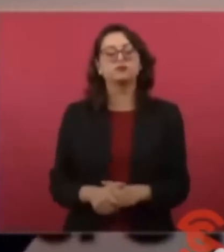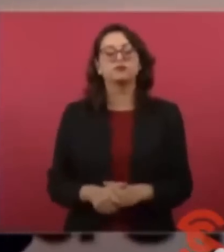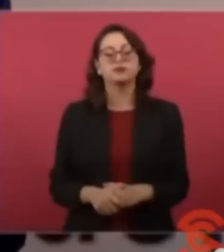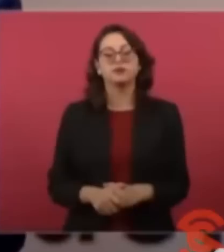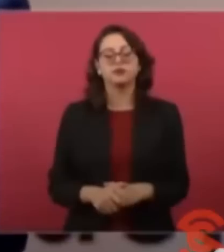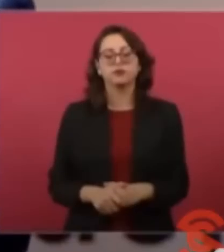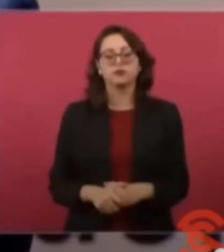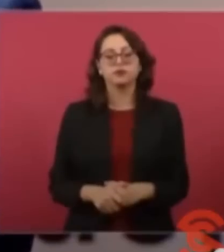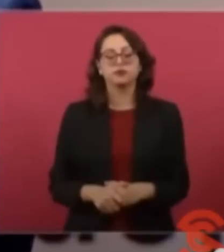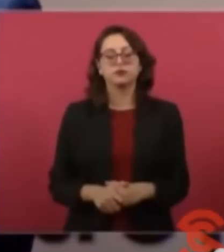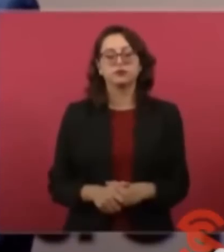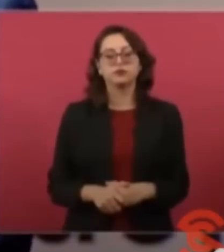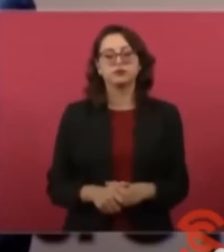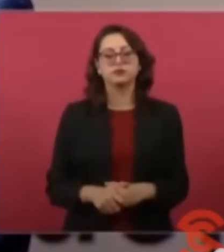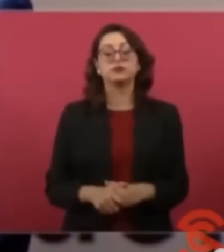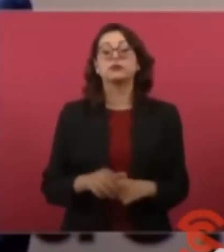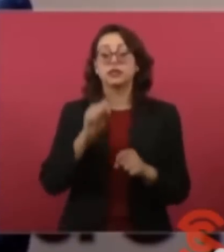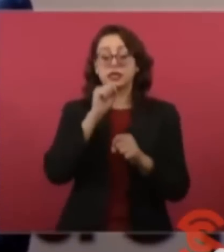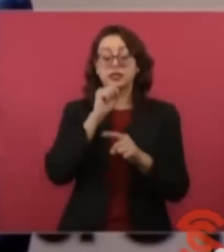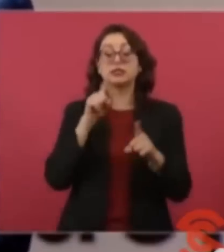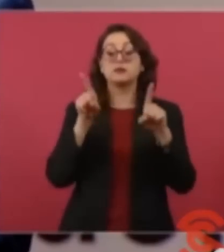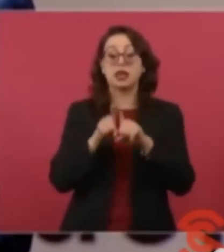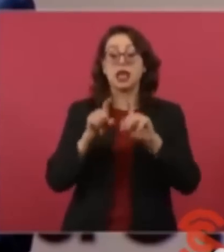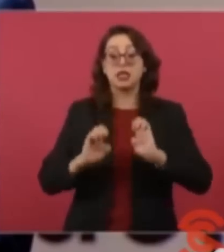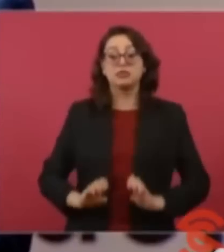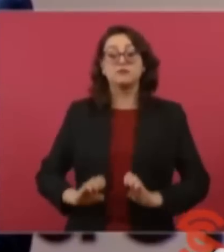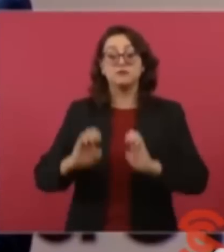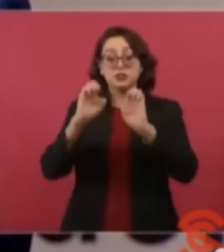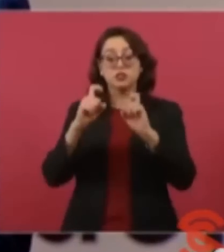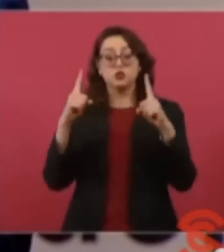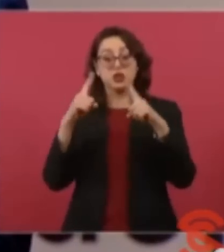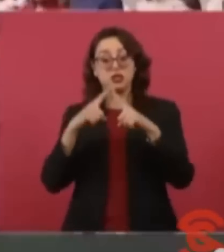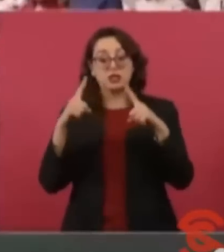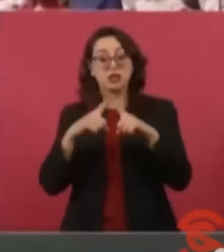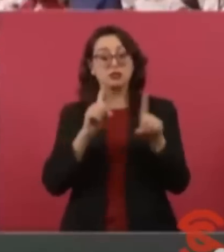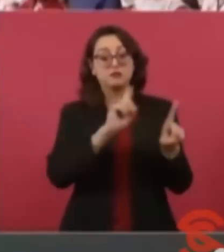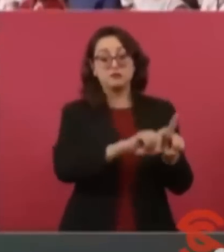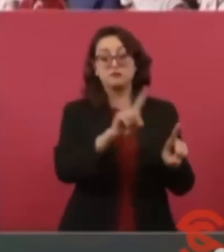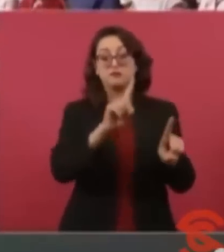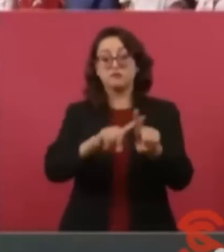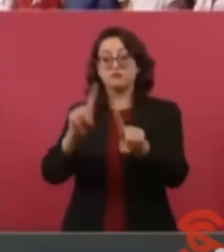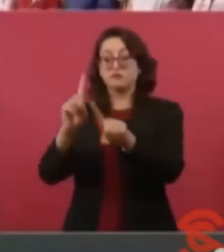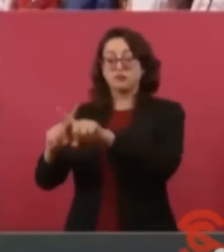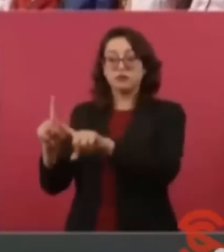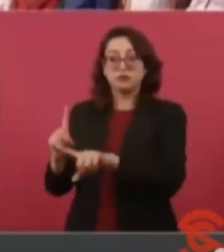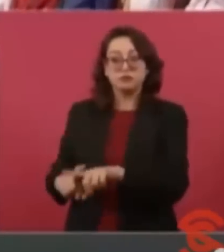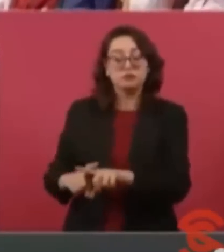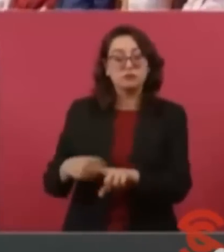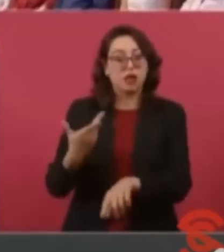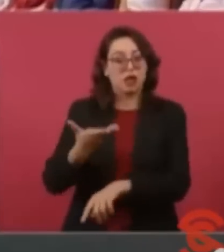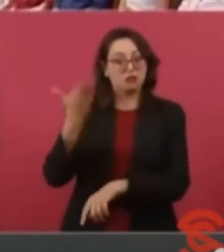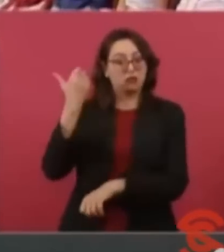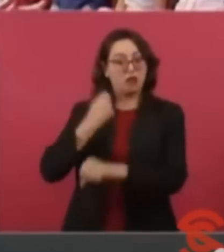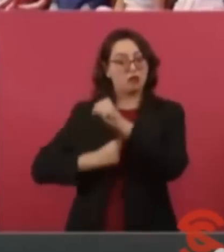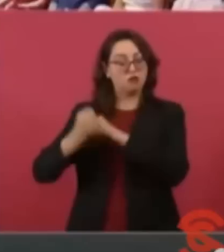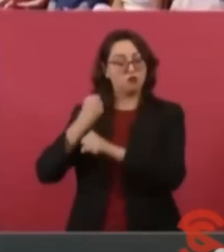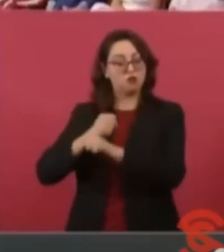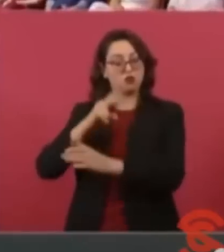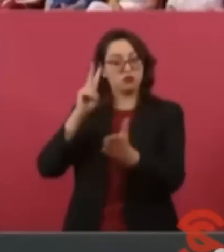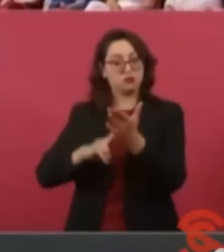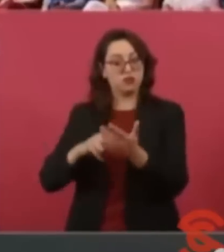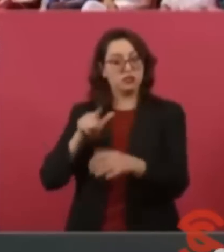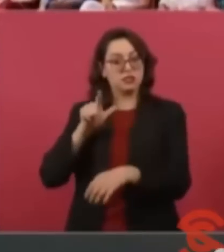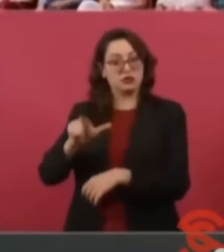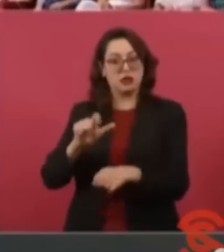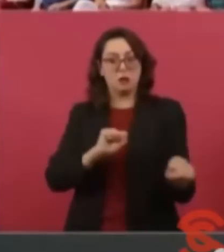la rehabilitación de edificios y templos afectados por el temblor de 2017.